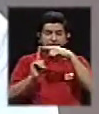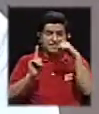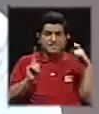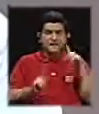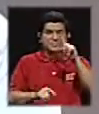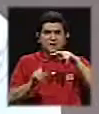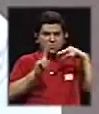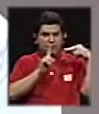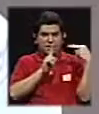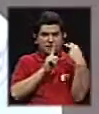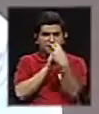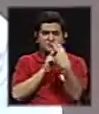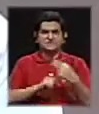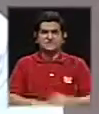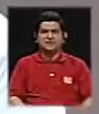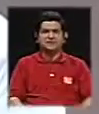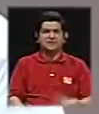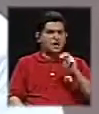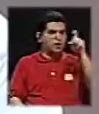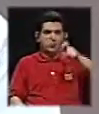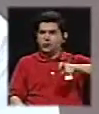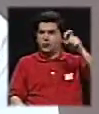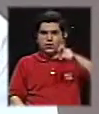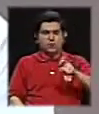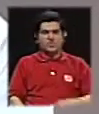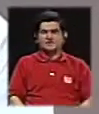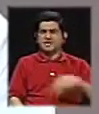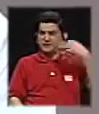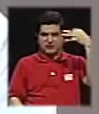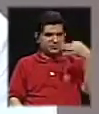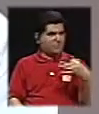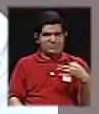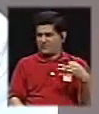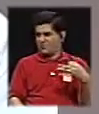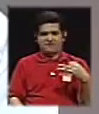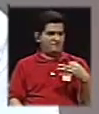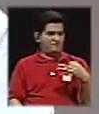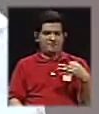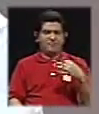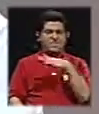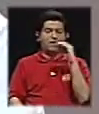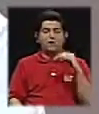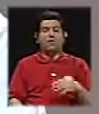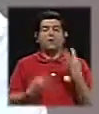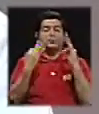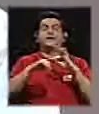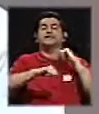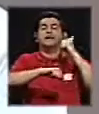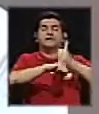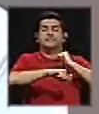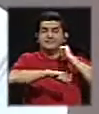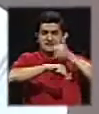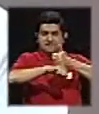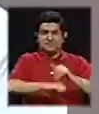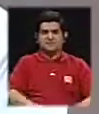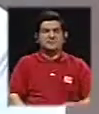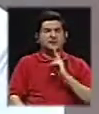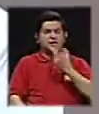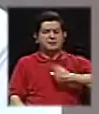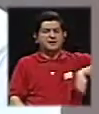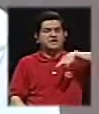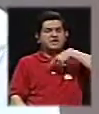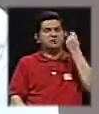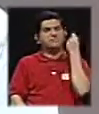desde un punto, no necesariamente es desde la formalidad o es lo que está establecido, porque en realidad